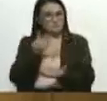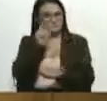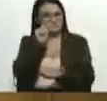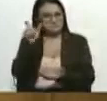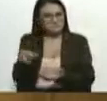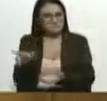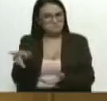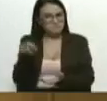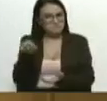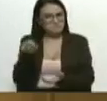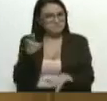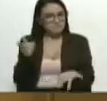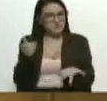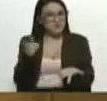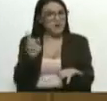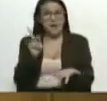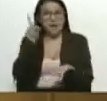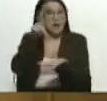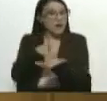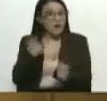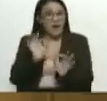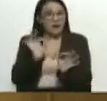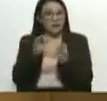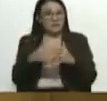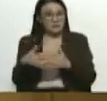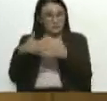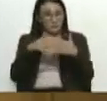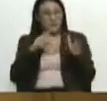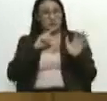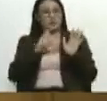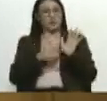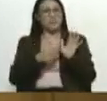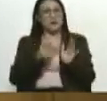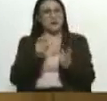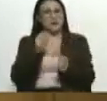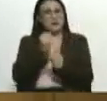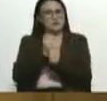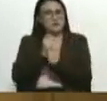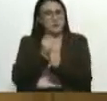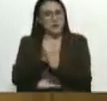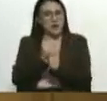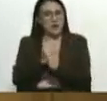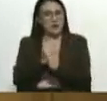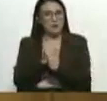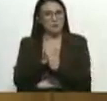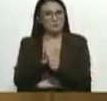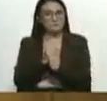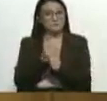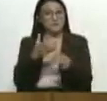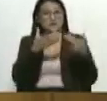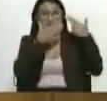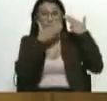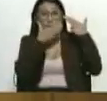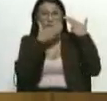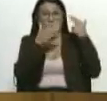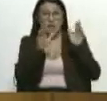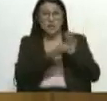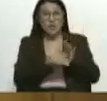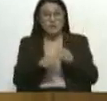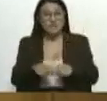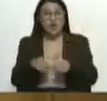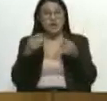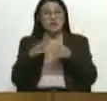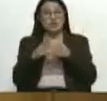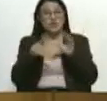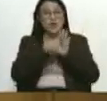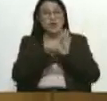Alex Saab no había pisado territorio norteamericano para poder cumplir con la tarea que estaba cumpliendo. Fue secuestrado, violando toda